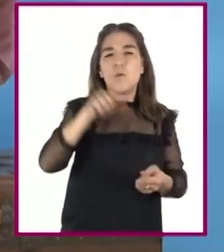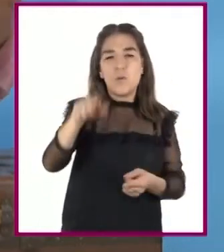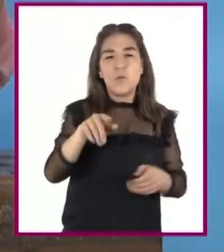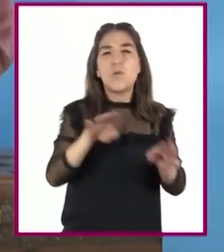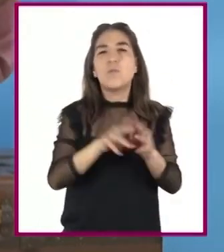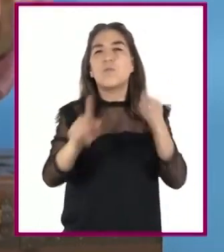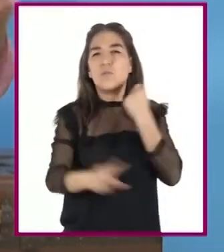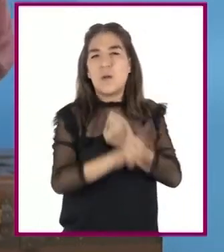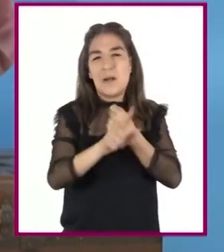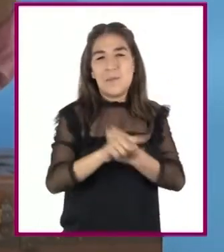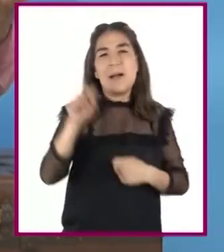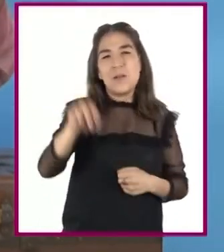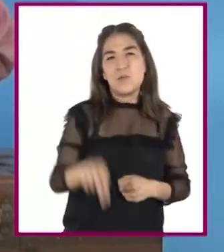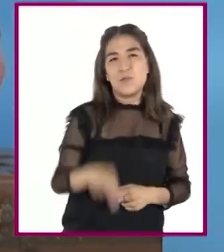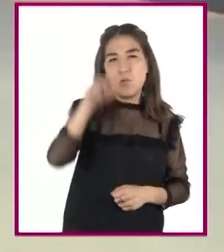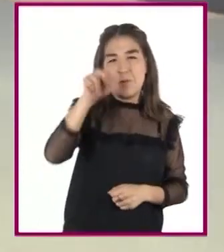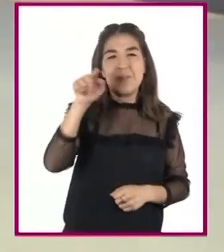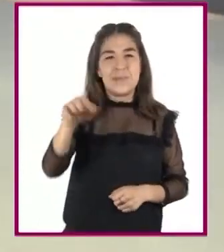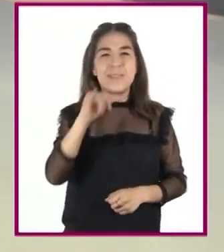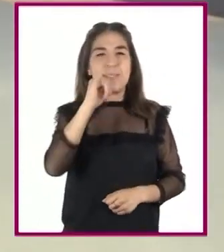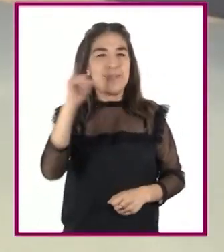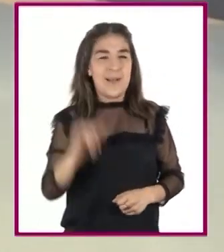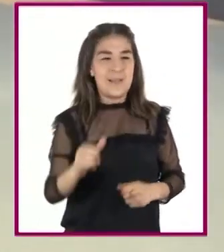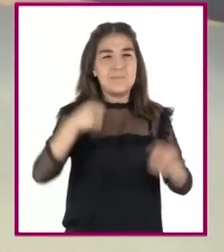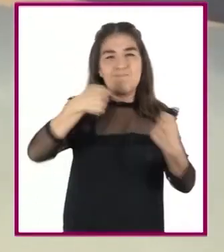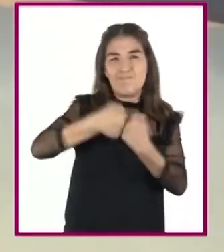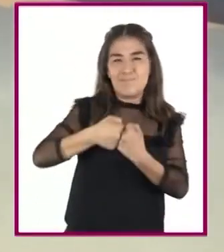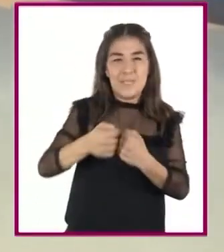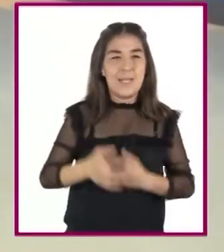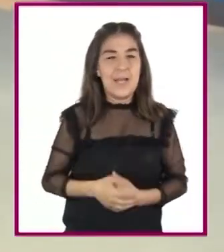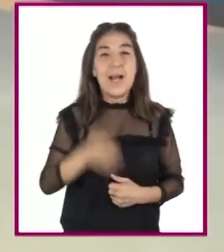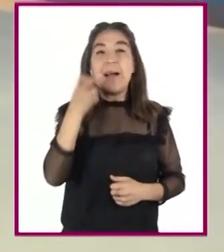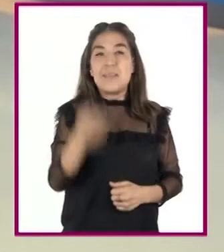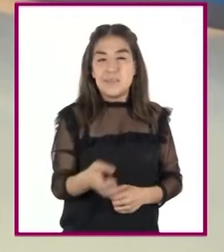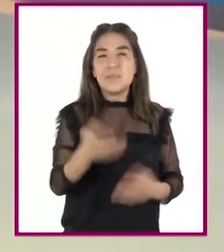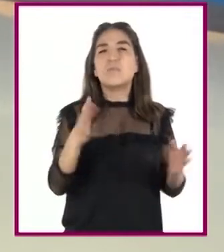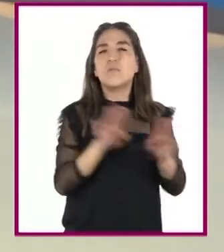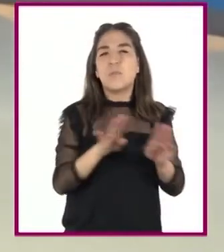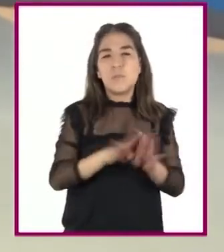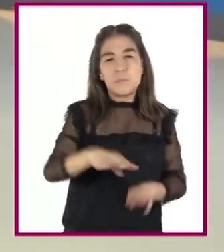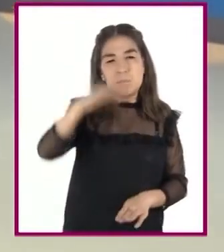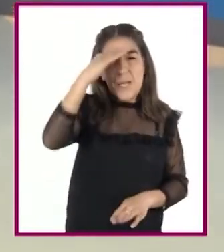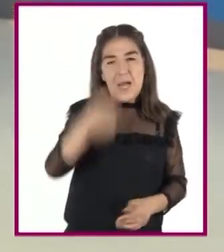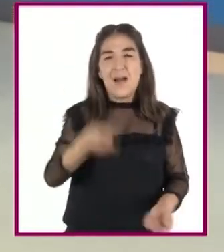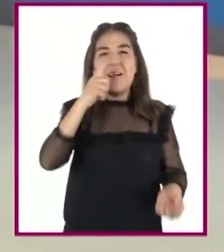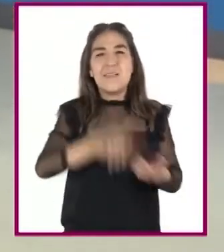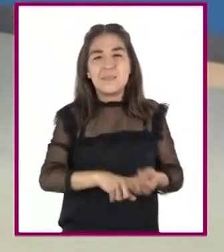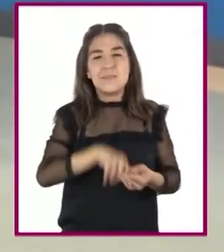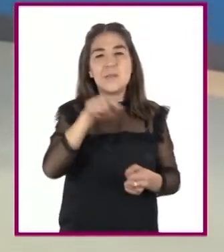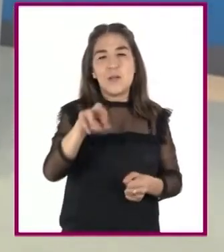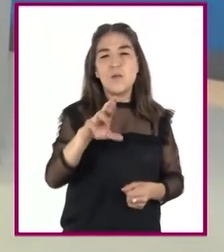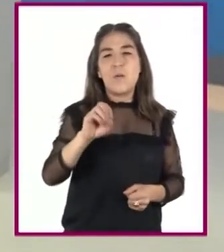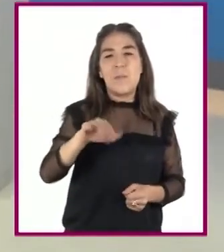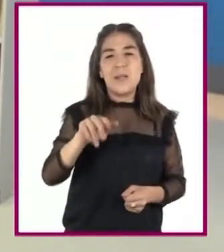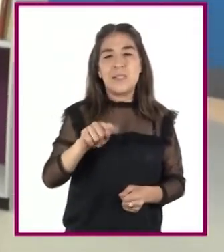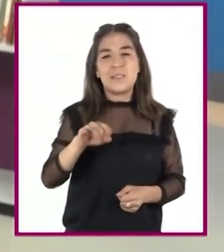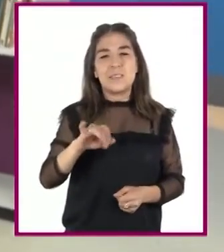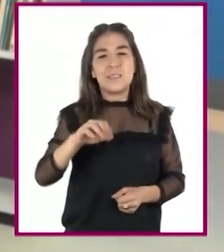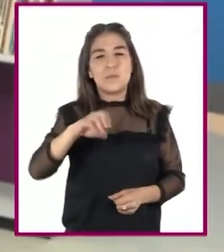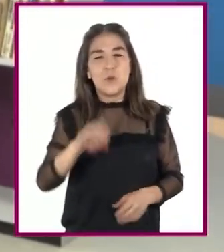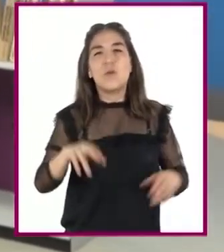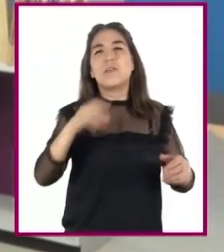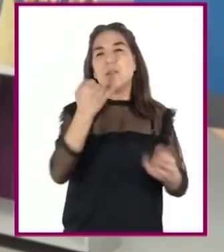territorios del norte de la península itálica. Esta situación, en el contexto de la expansión del romanticismo y el